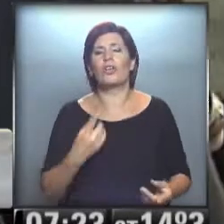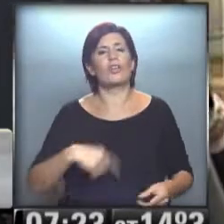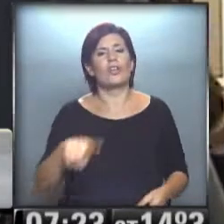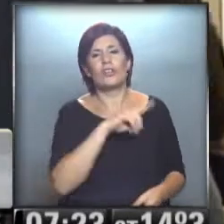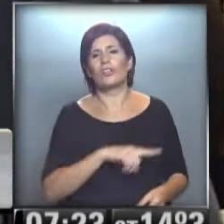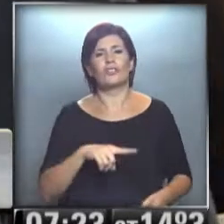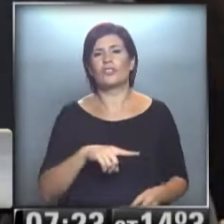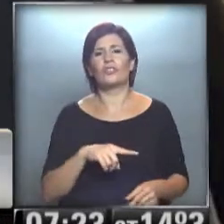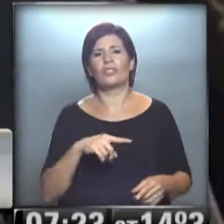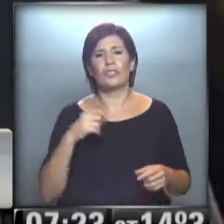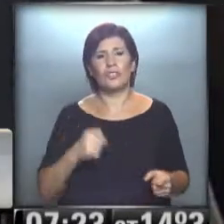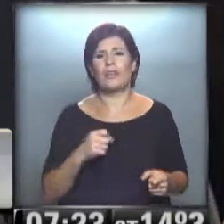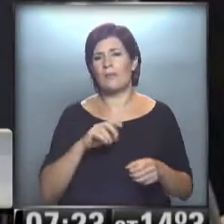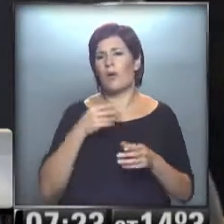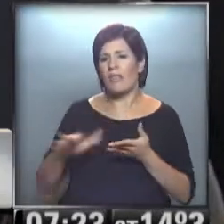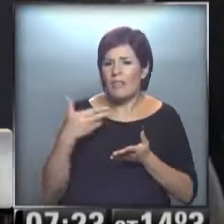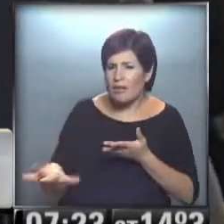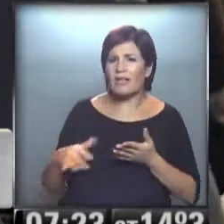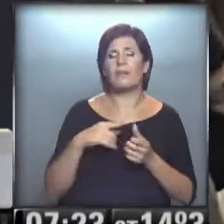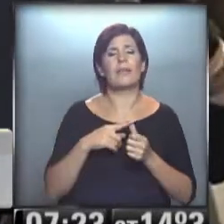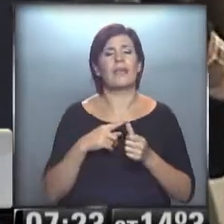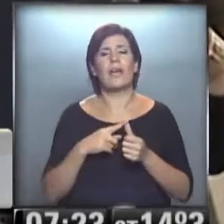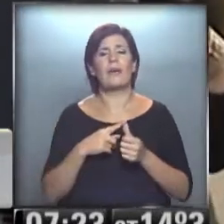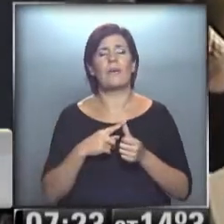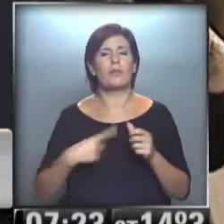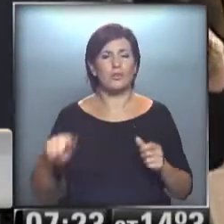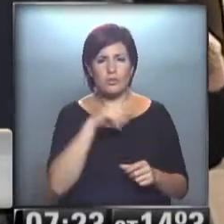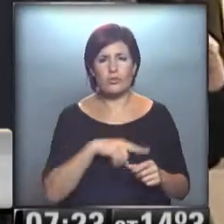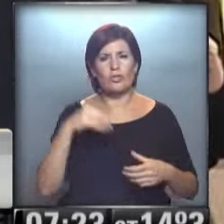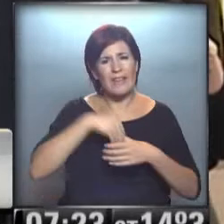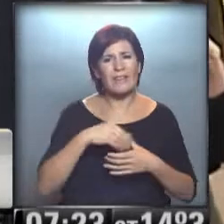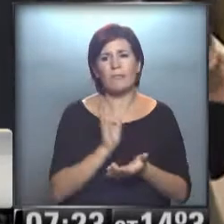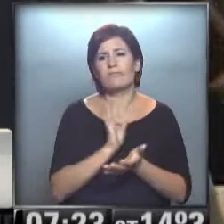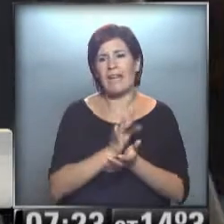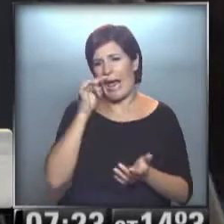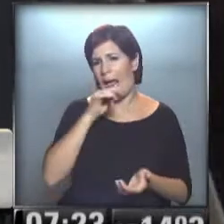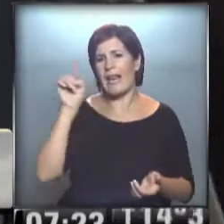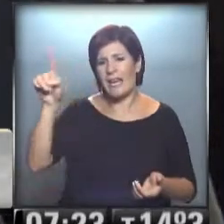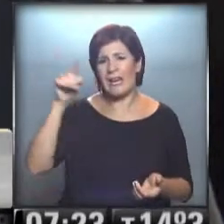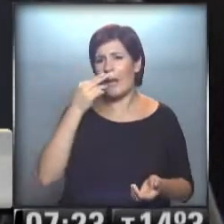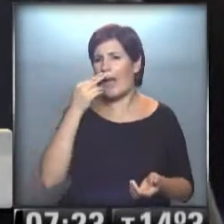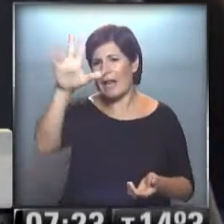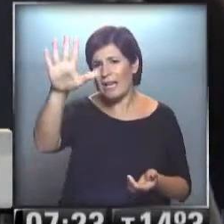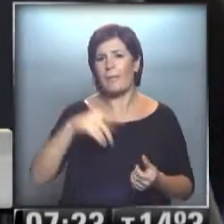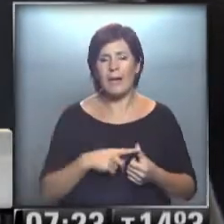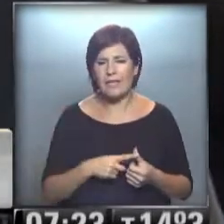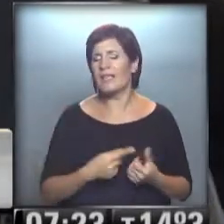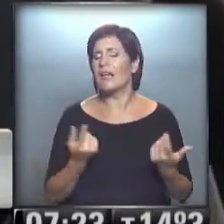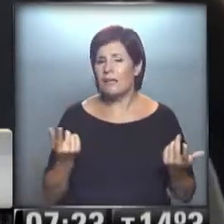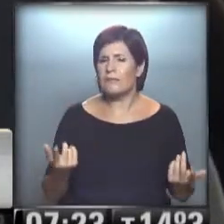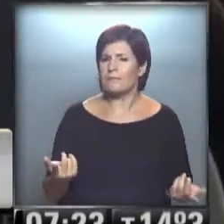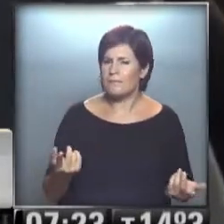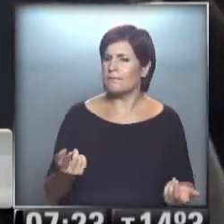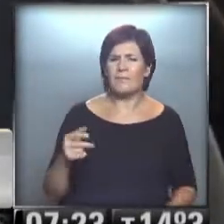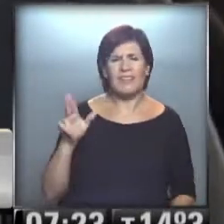era montonero, era marxista, queríamos instalar un soviet dentro de la empresa, una cosa rarísima y